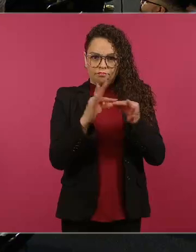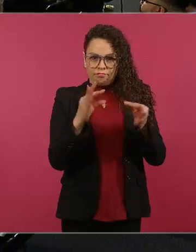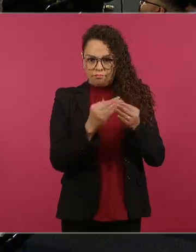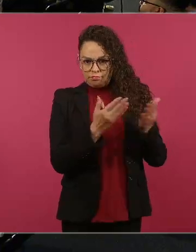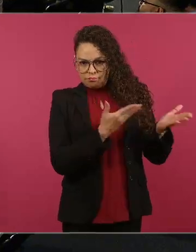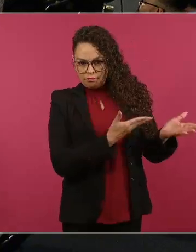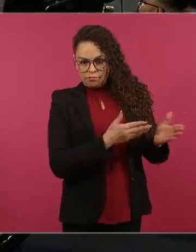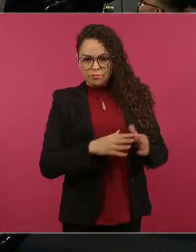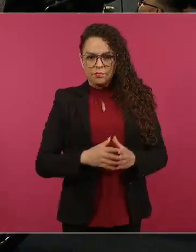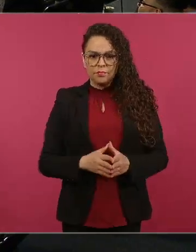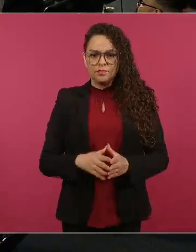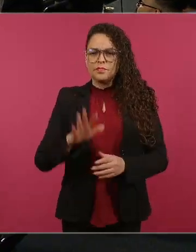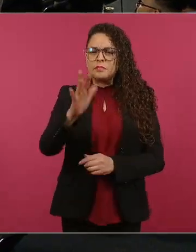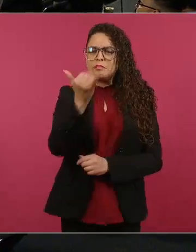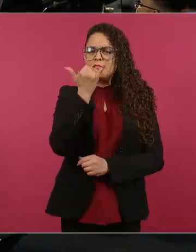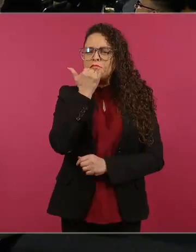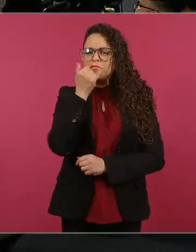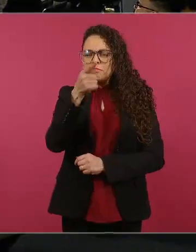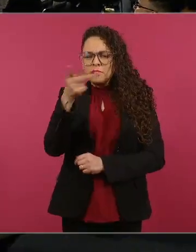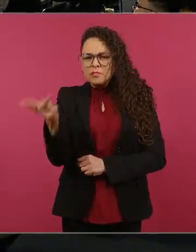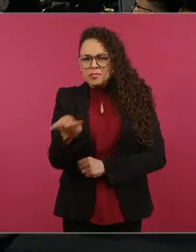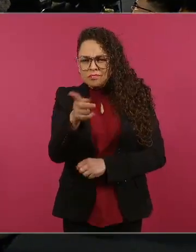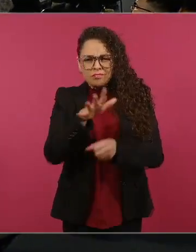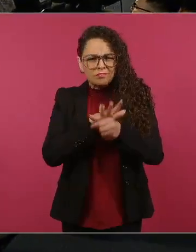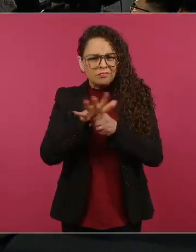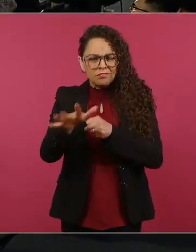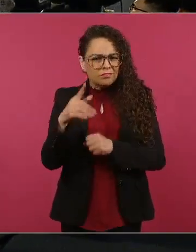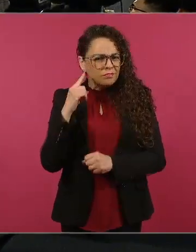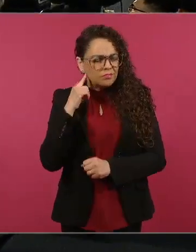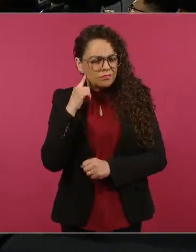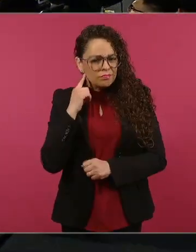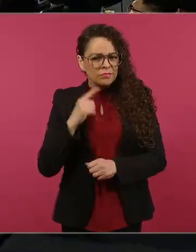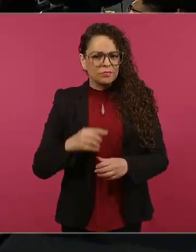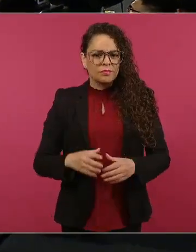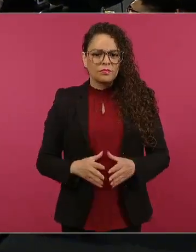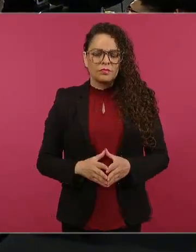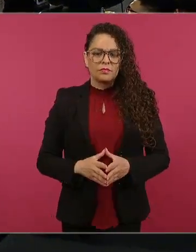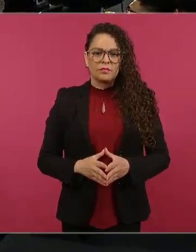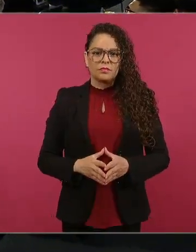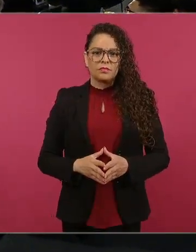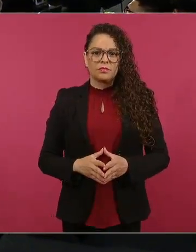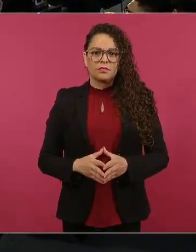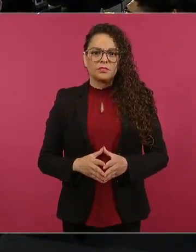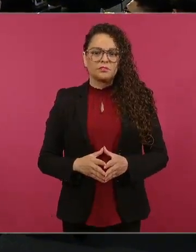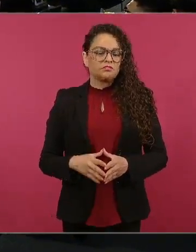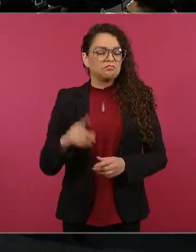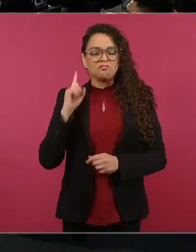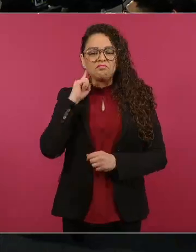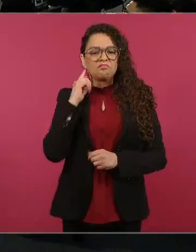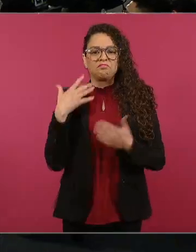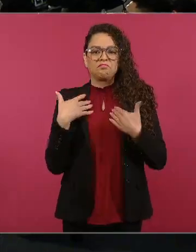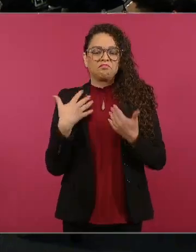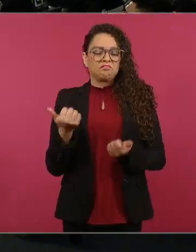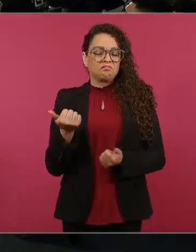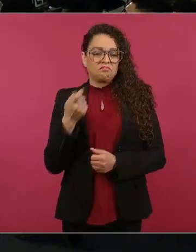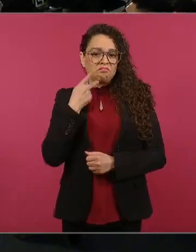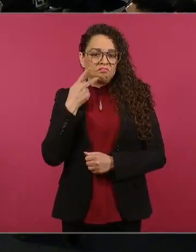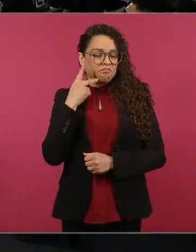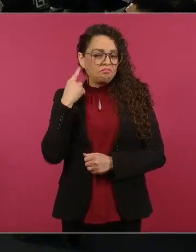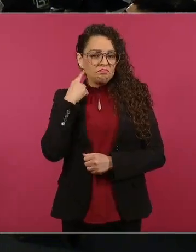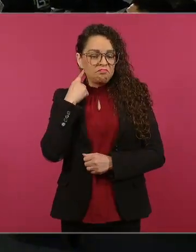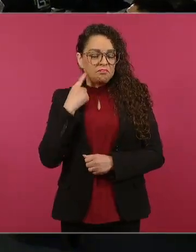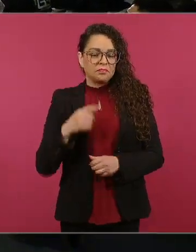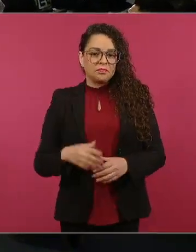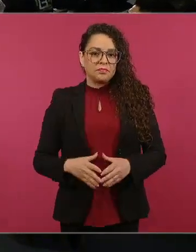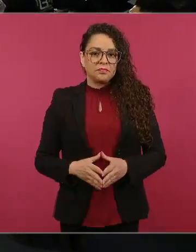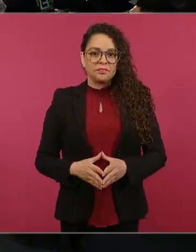Perdón, ¿cuál fue la pregunta? Sí, si hay mejoras en el sistema de atención a los trabajadores,